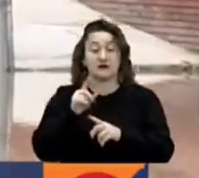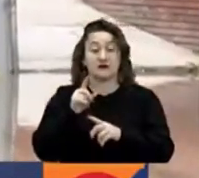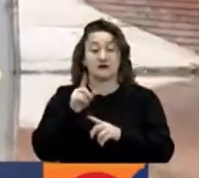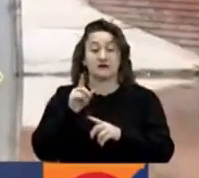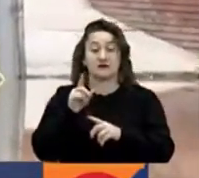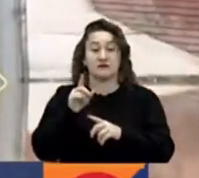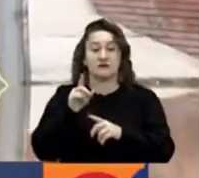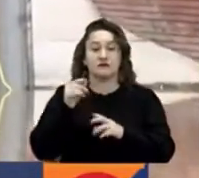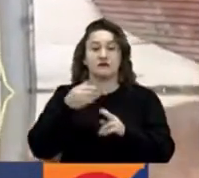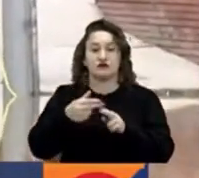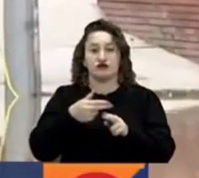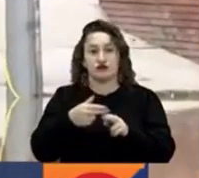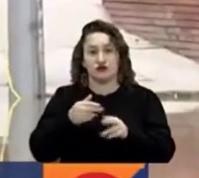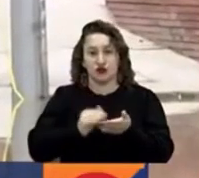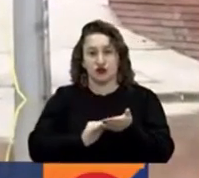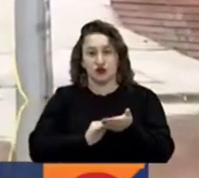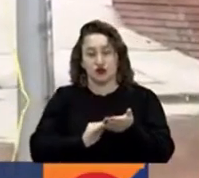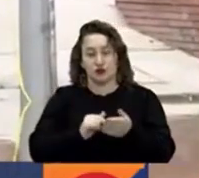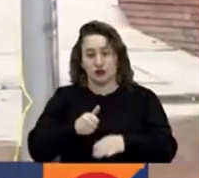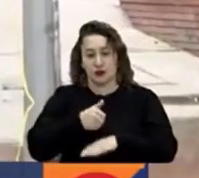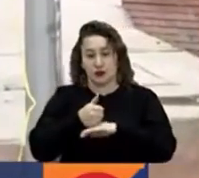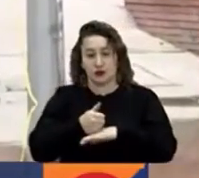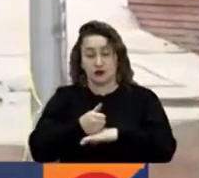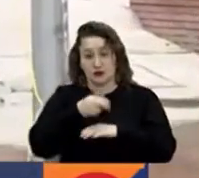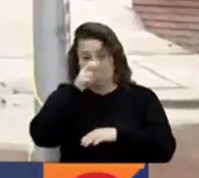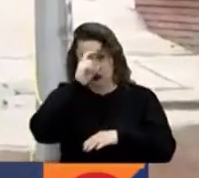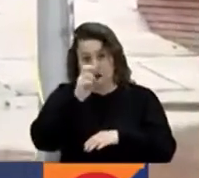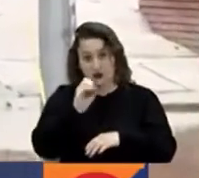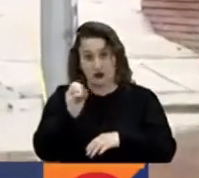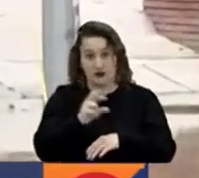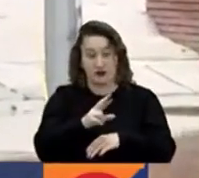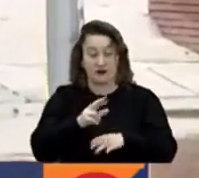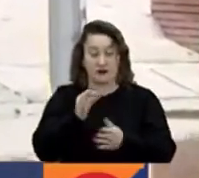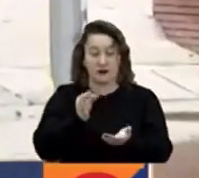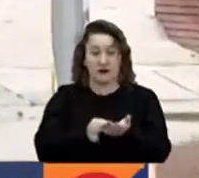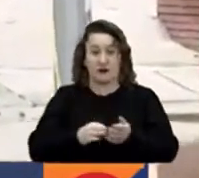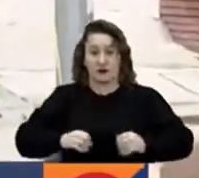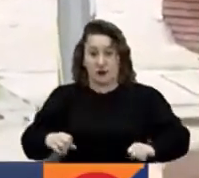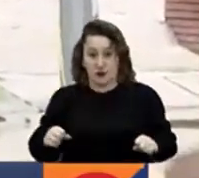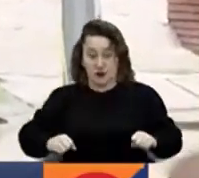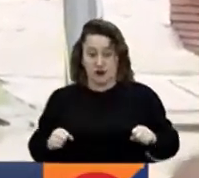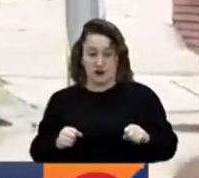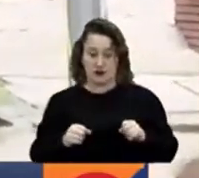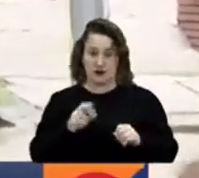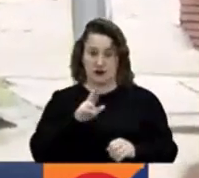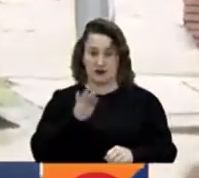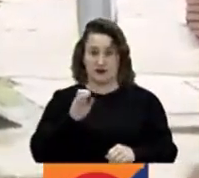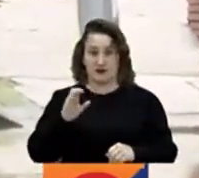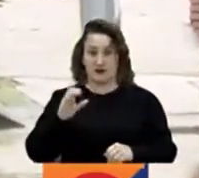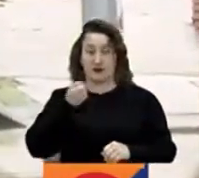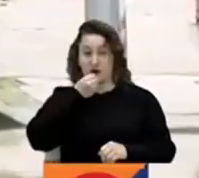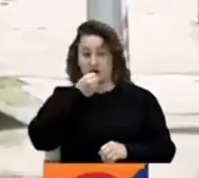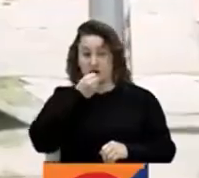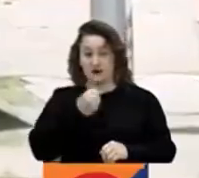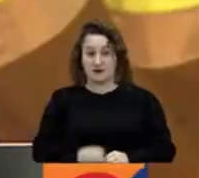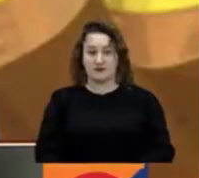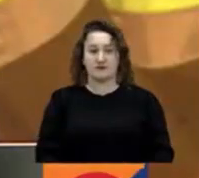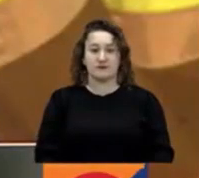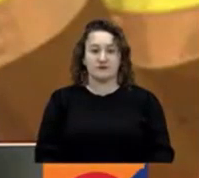la pronta solución por parte de las autoridades. Desde el nororiente de la capital colombiana, Edwin Suárez, RTVC Noticias, conectados